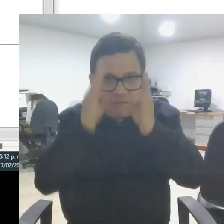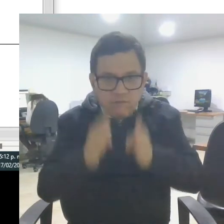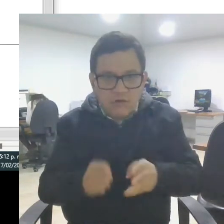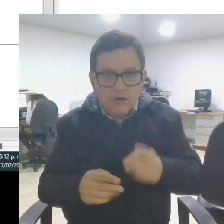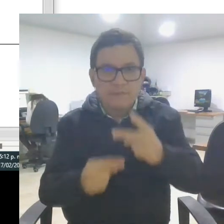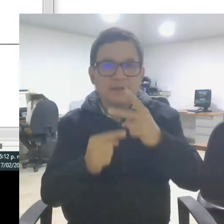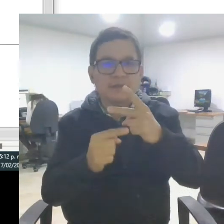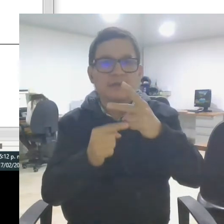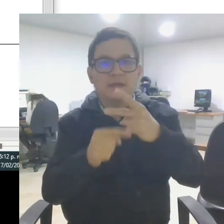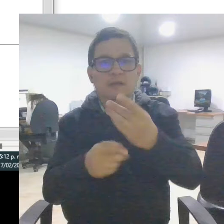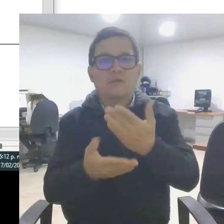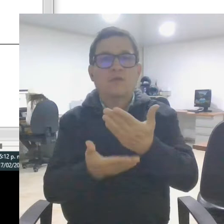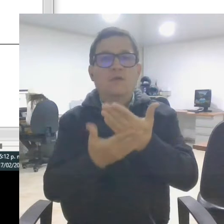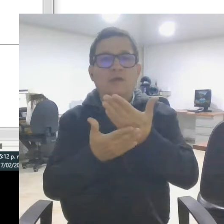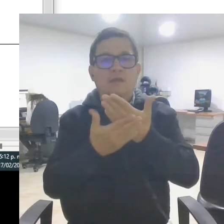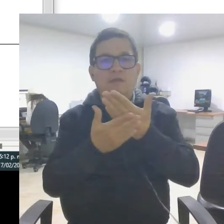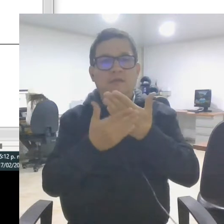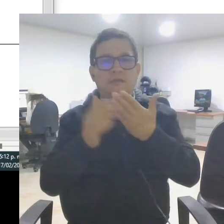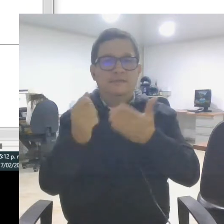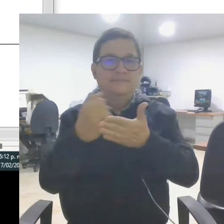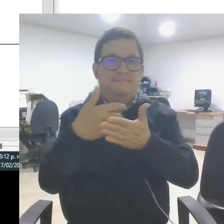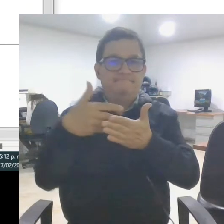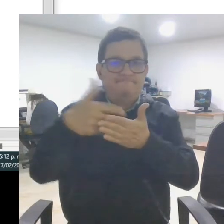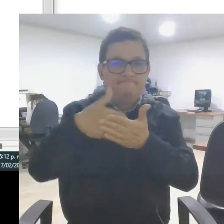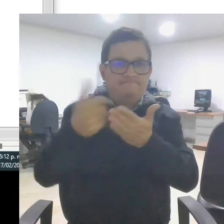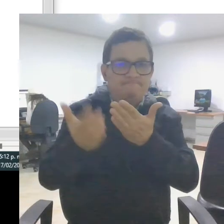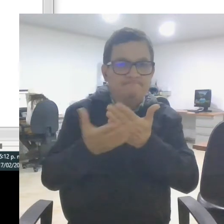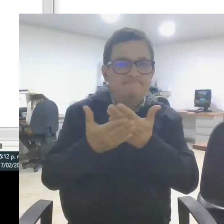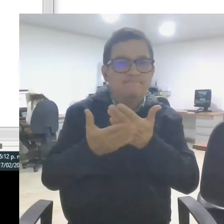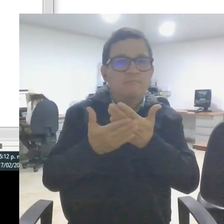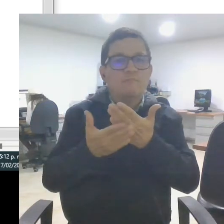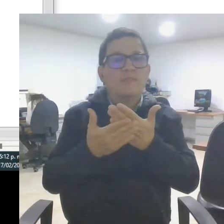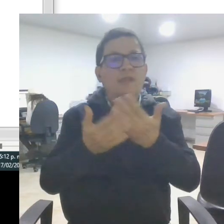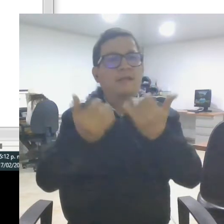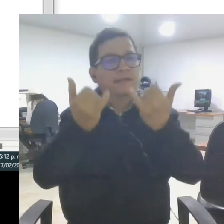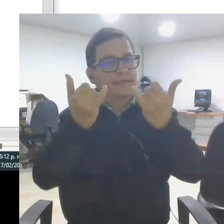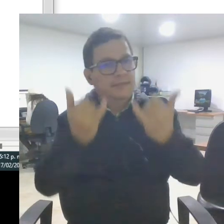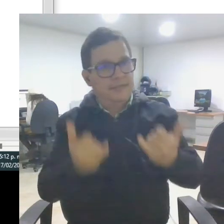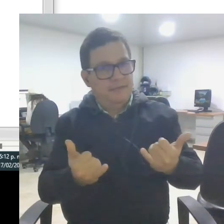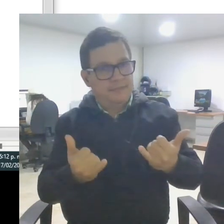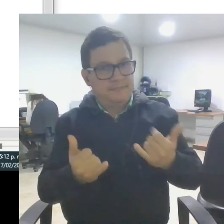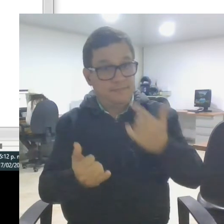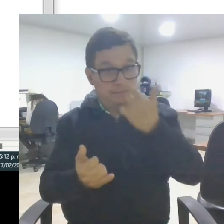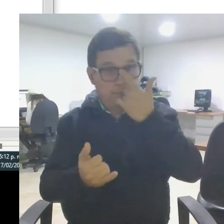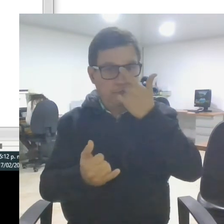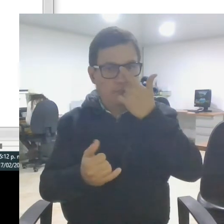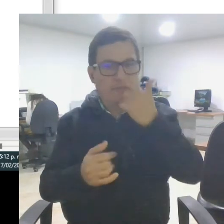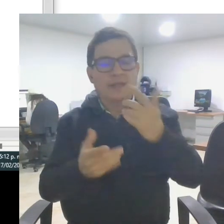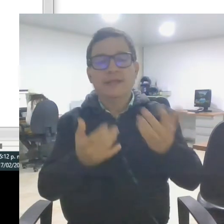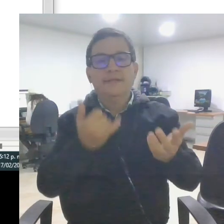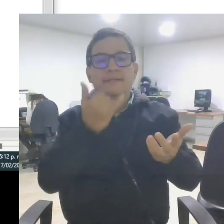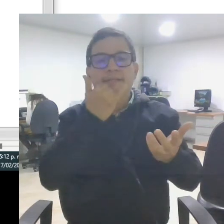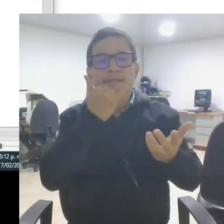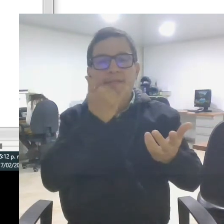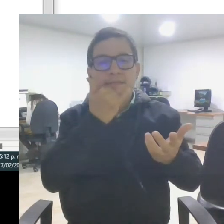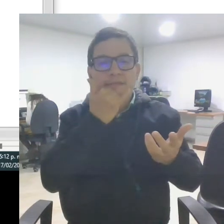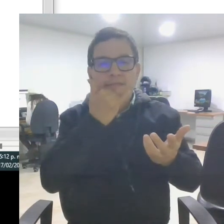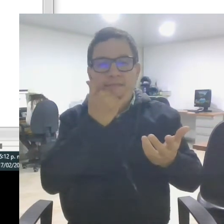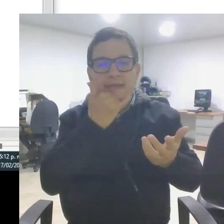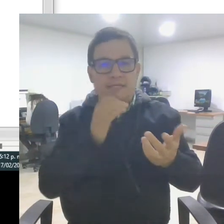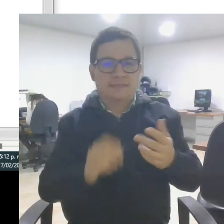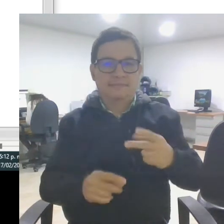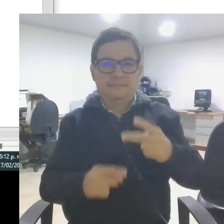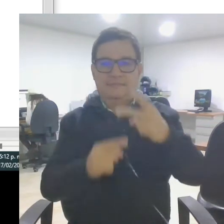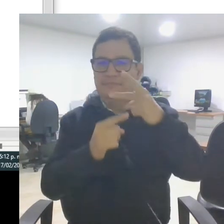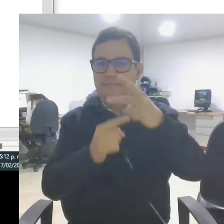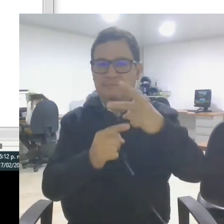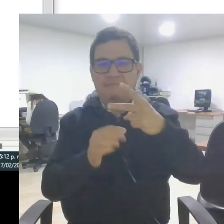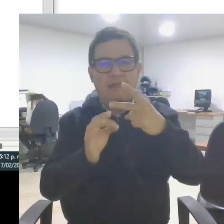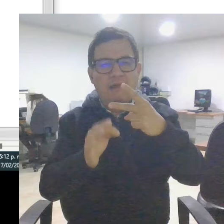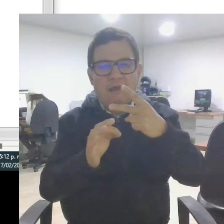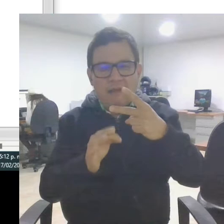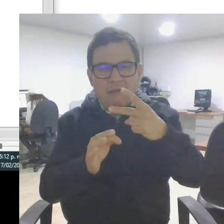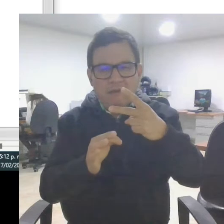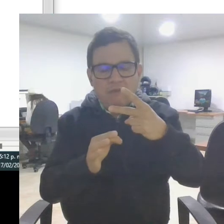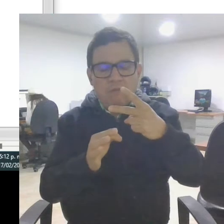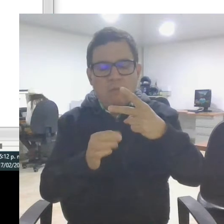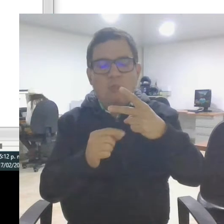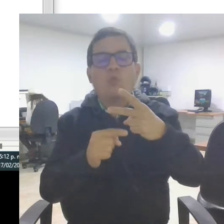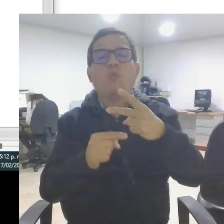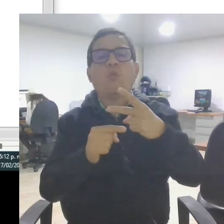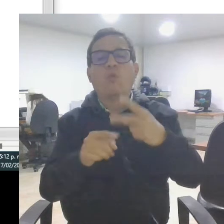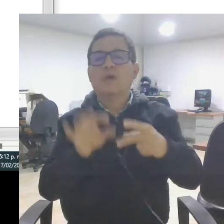menciona. ¿Recuerdan? Ahora, ¿qué pasa? Lo ideal es